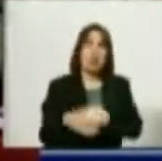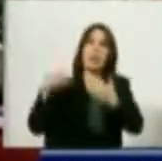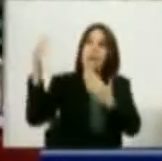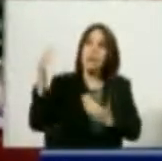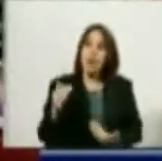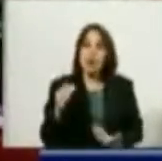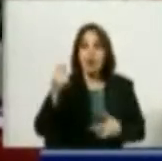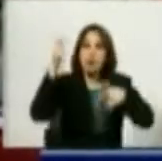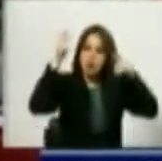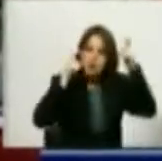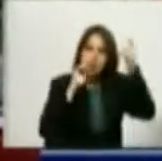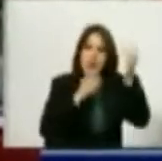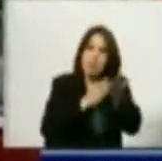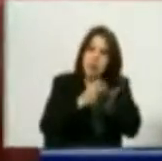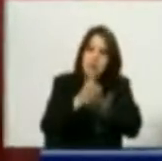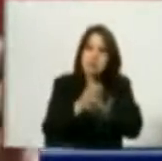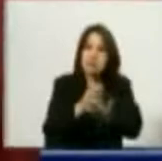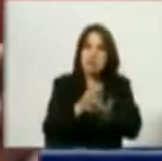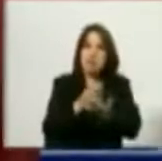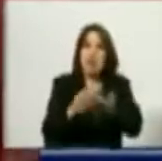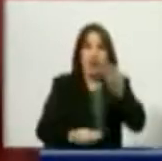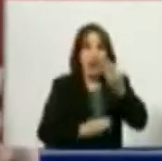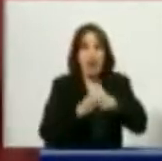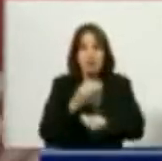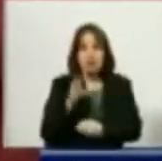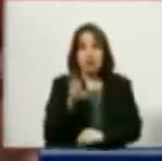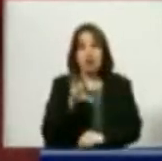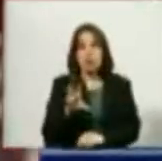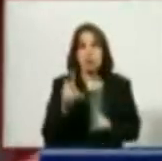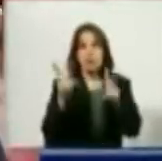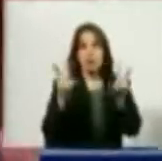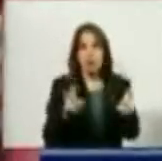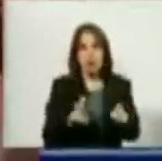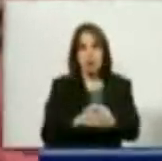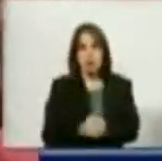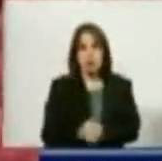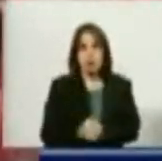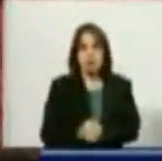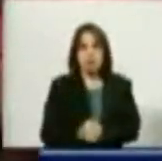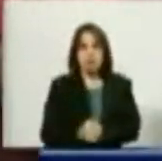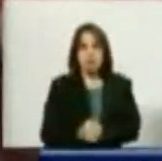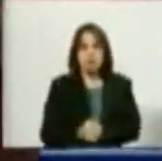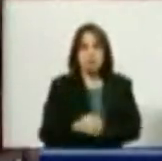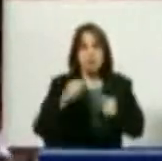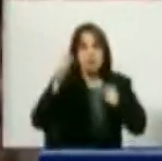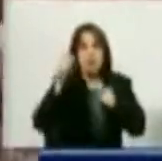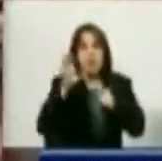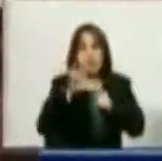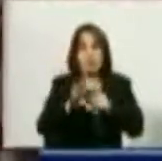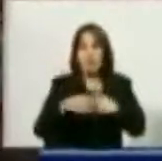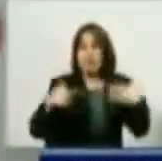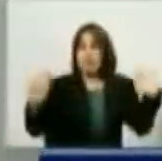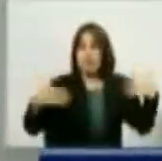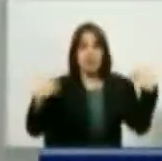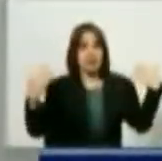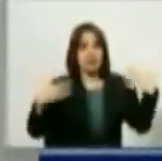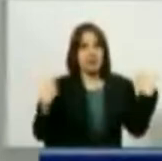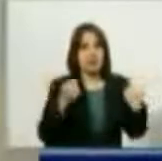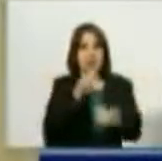para seguir haciendo la Patria Nueva la patria bonita la patria alegre